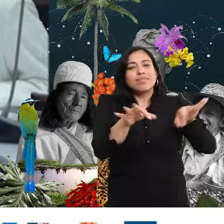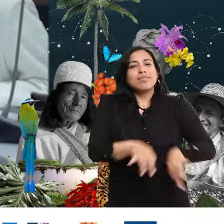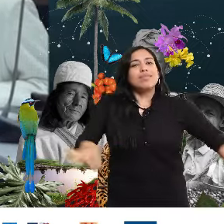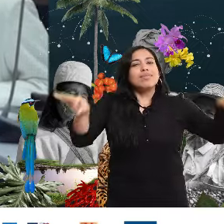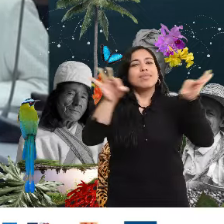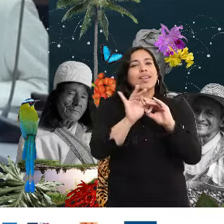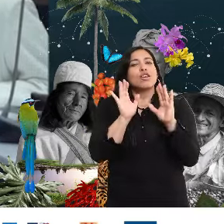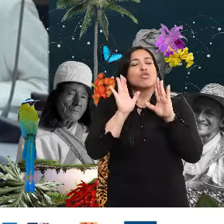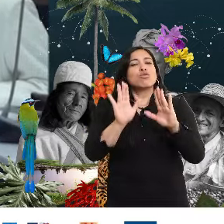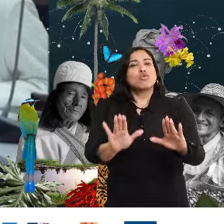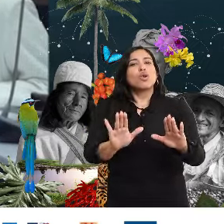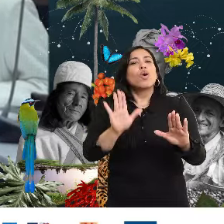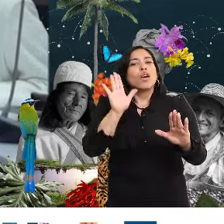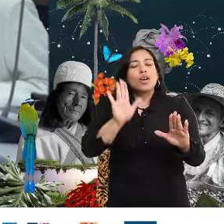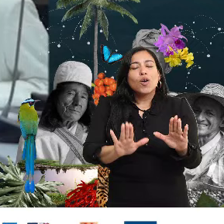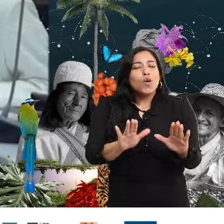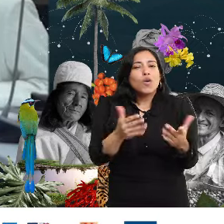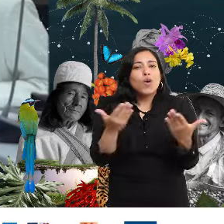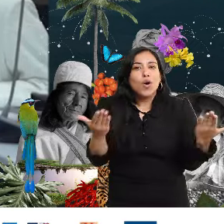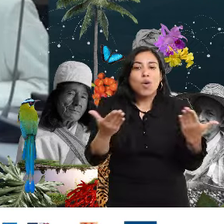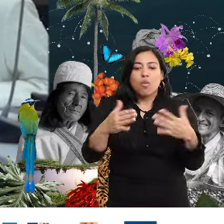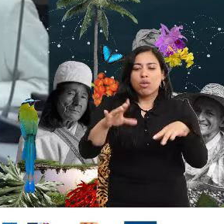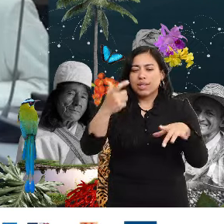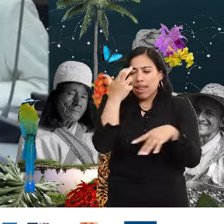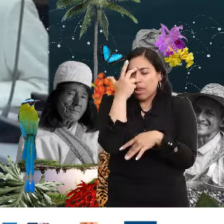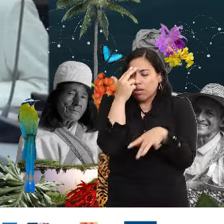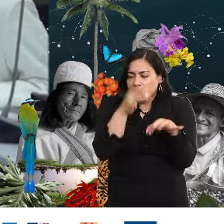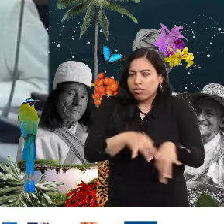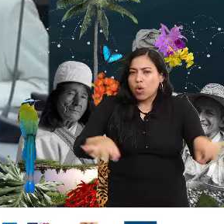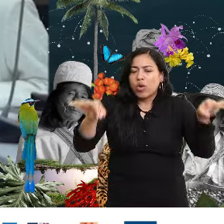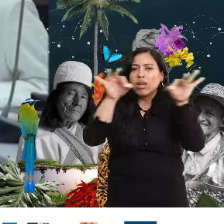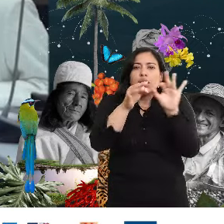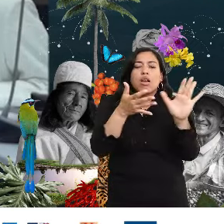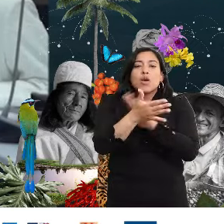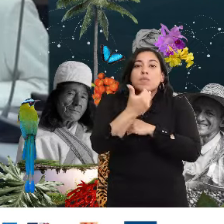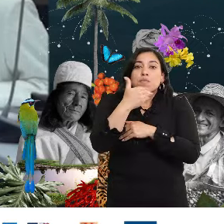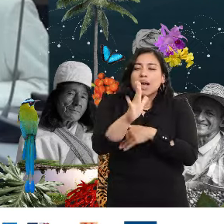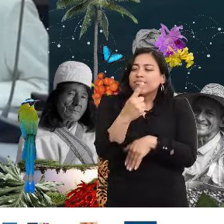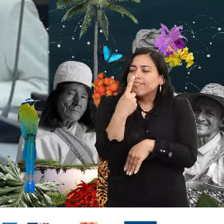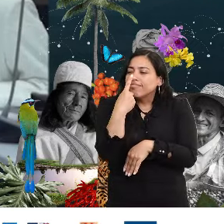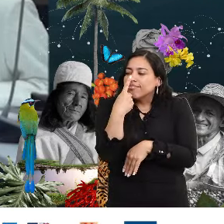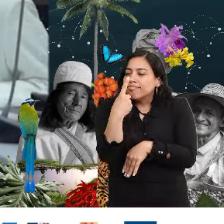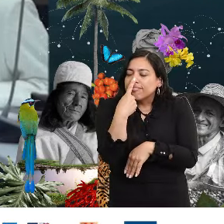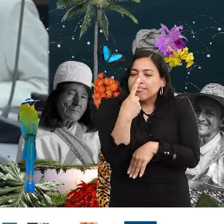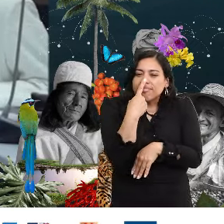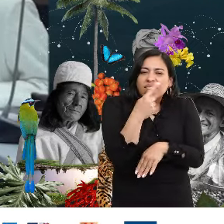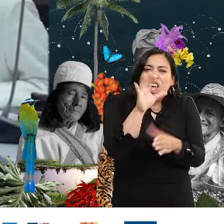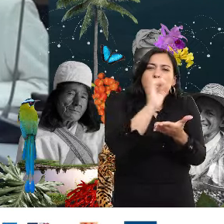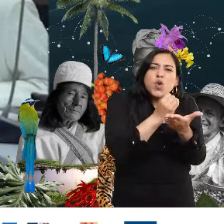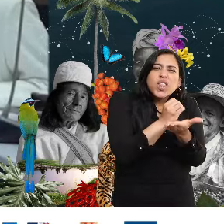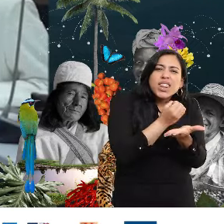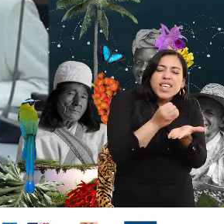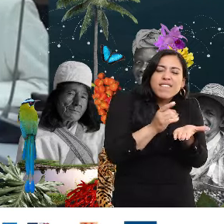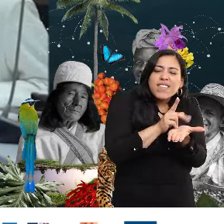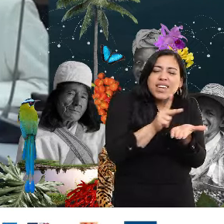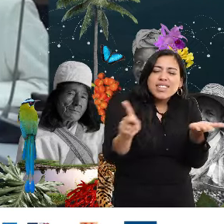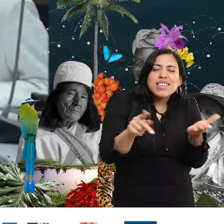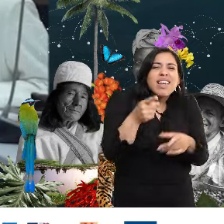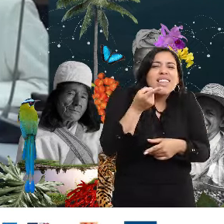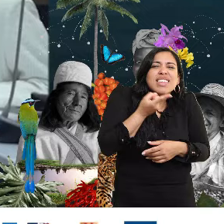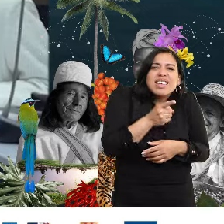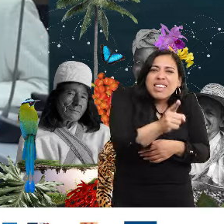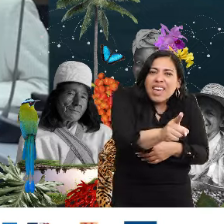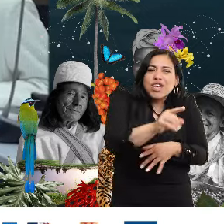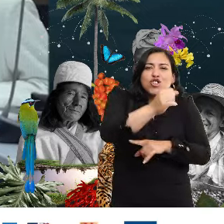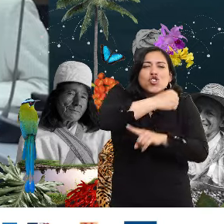parte en la lógica más amplia, por lo menos de la curiosidad de qué es la biodiversidad en todos los sectores de